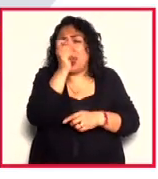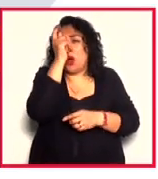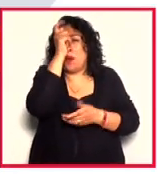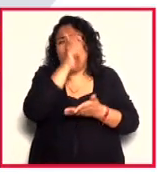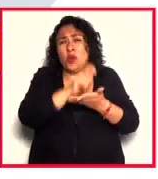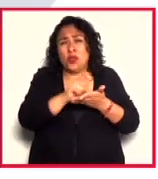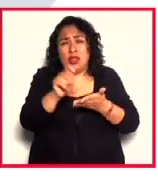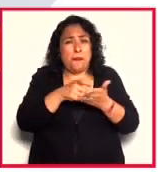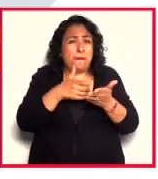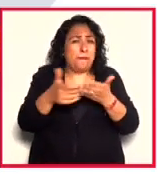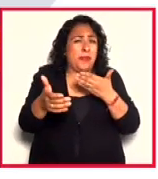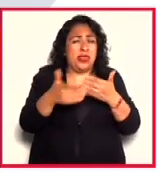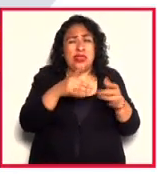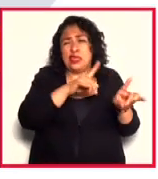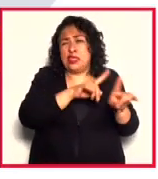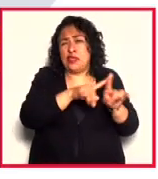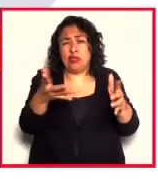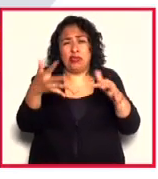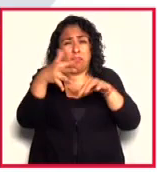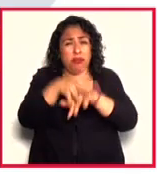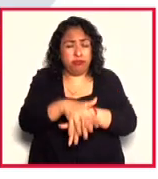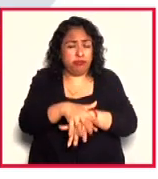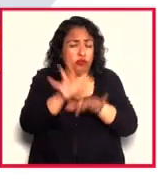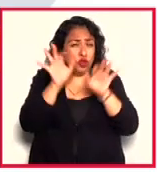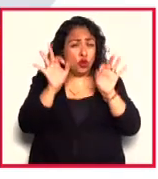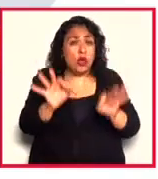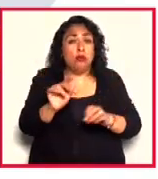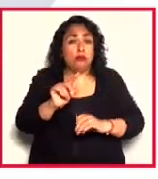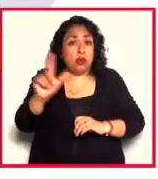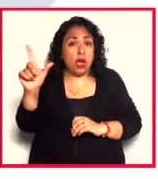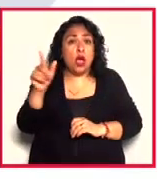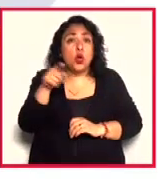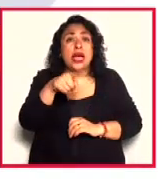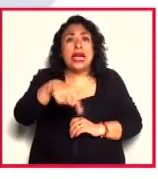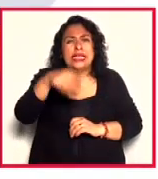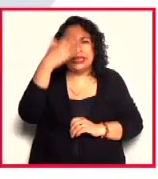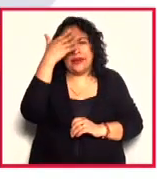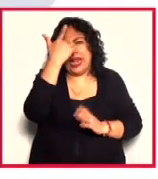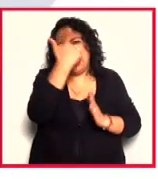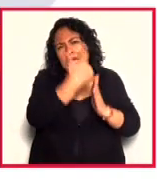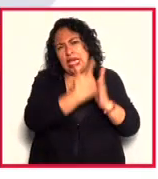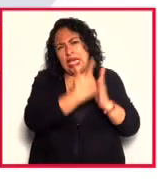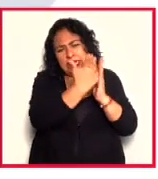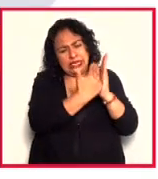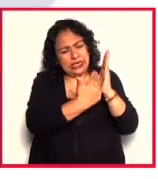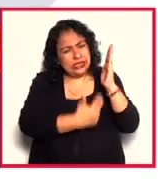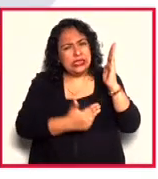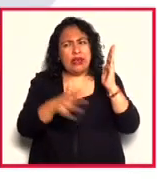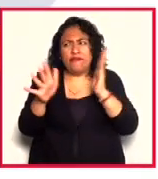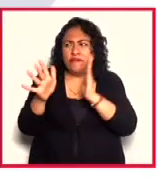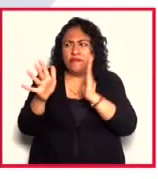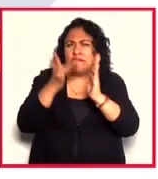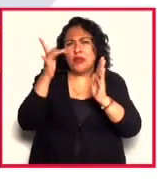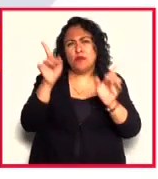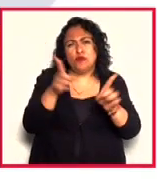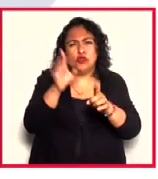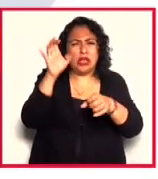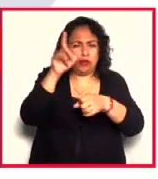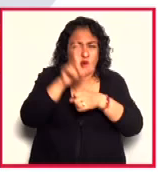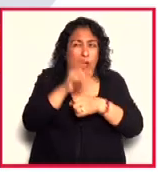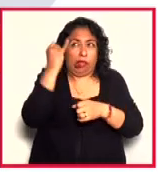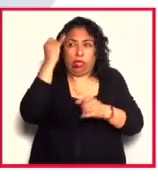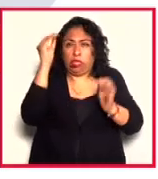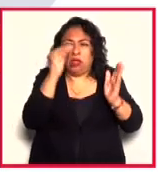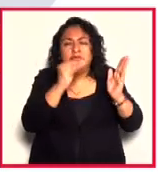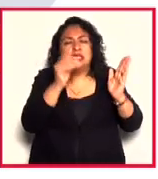contemporáneo ecléctico por excelencia. Ustedes hagan una lista de todas las influencias musicales y culturales que se les ocurran y pueden estar